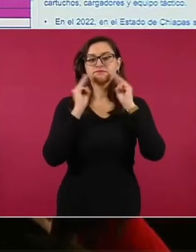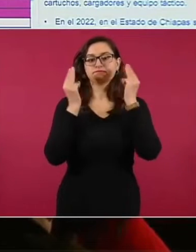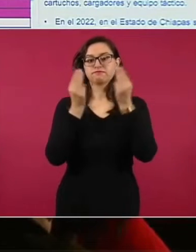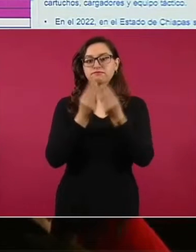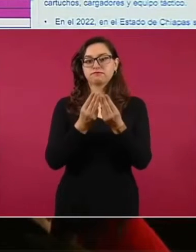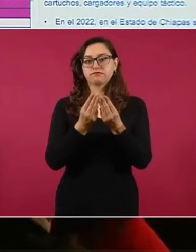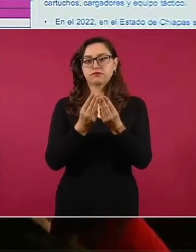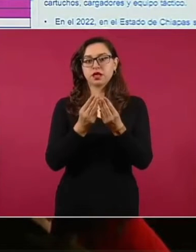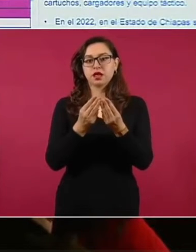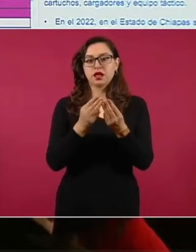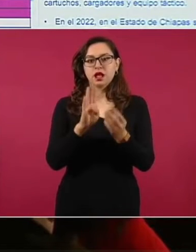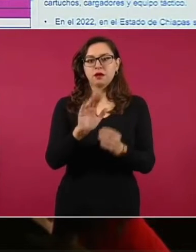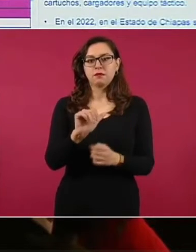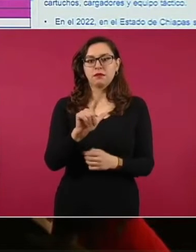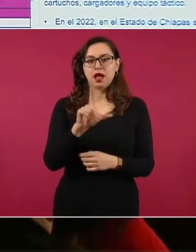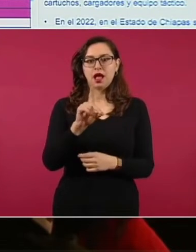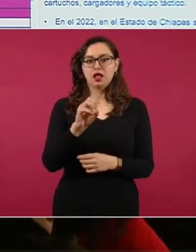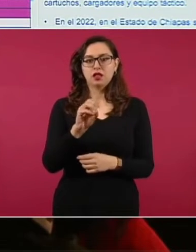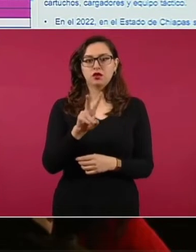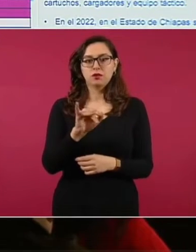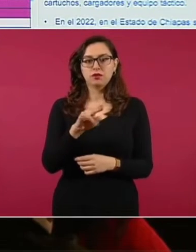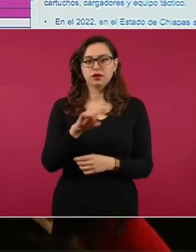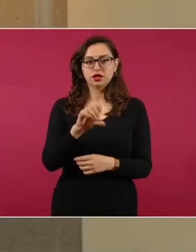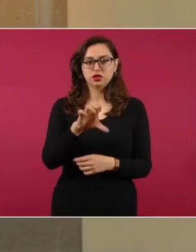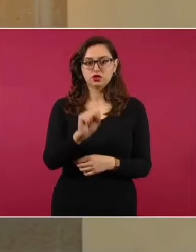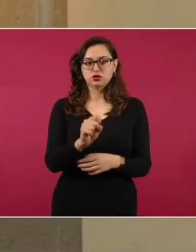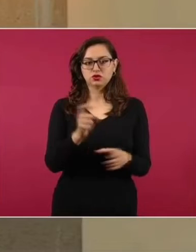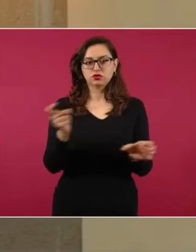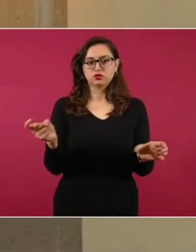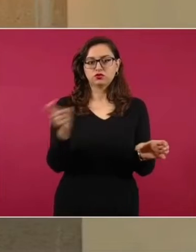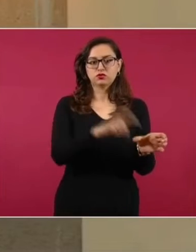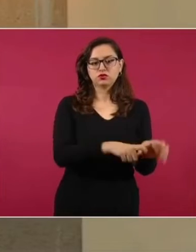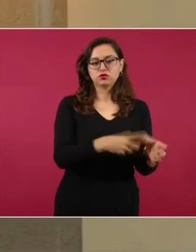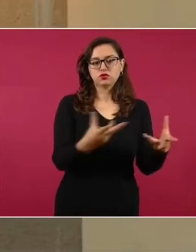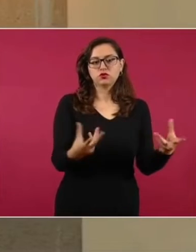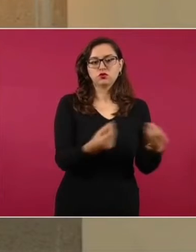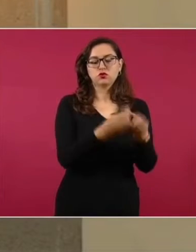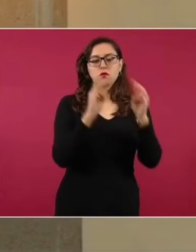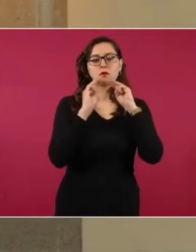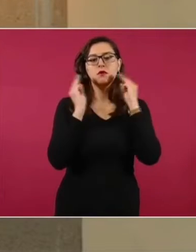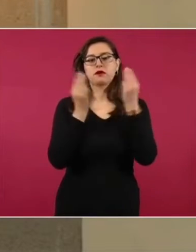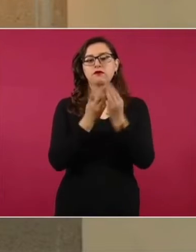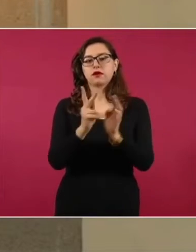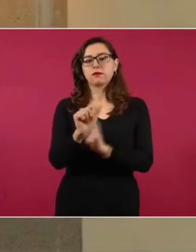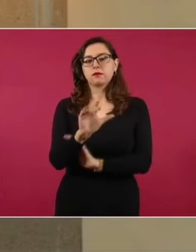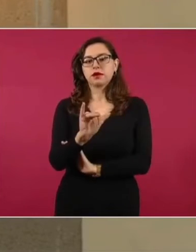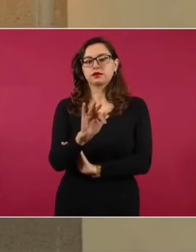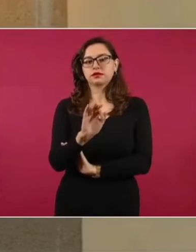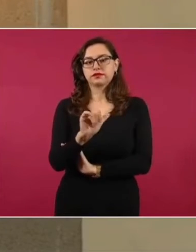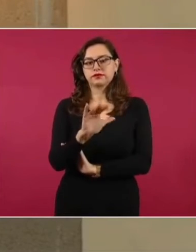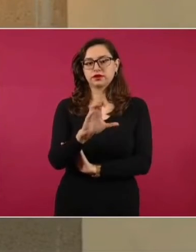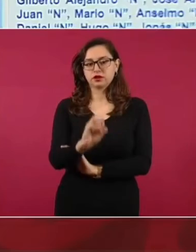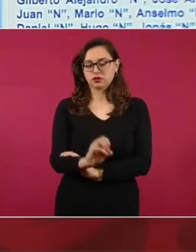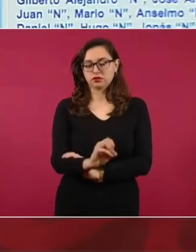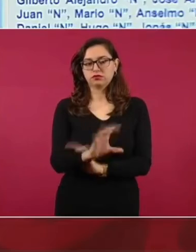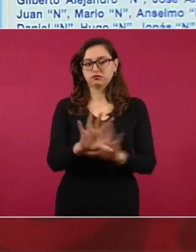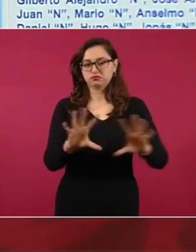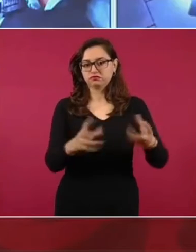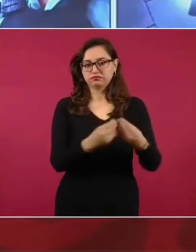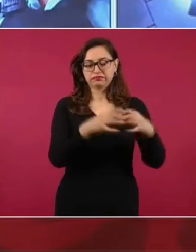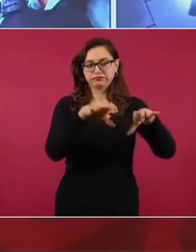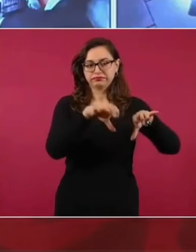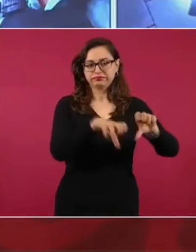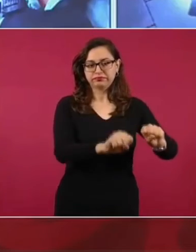los Valdovinos, afín al cártel del Pacífico. Se detuvo junto con 14 armas largas.